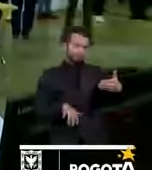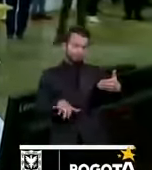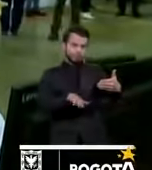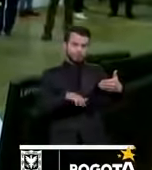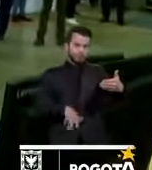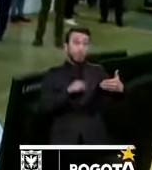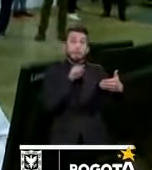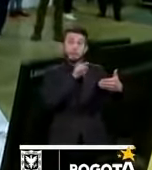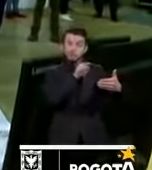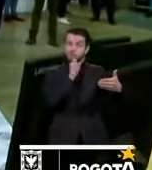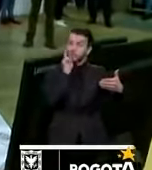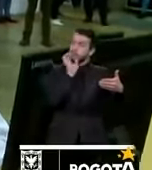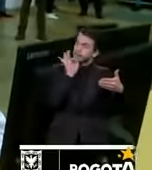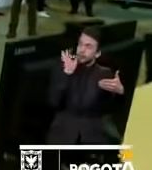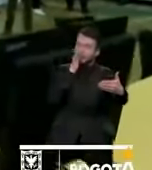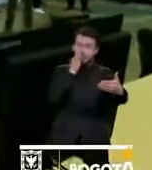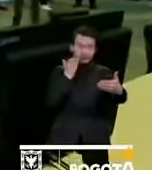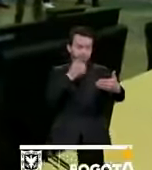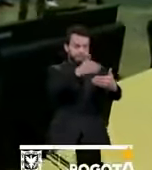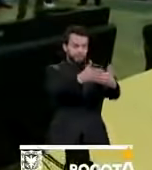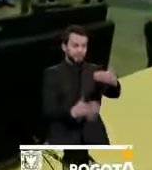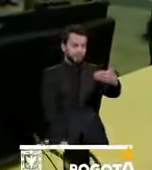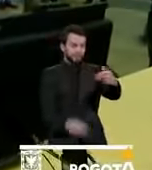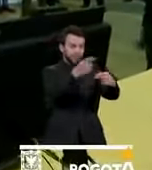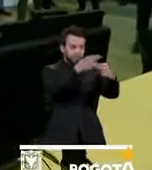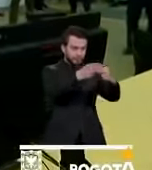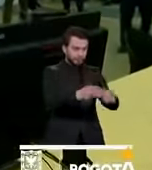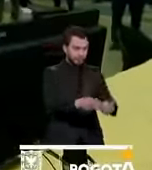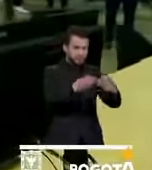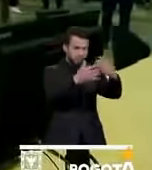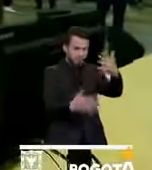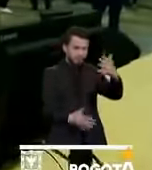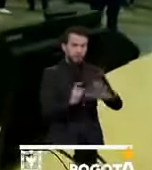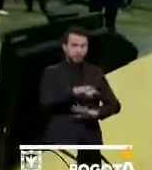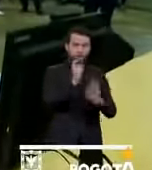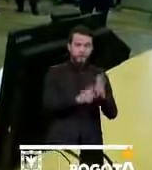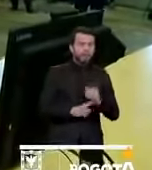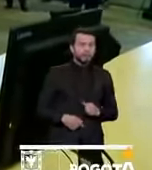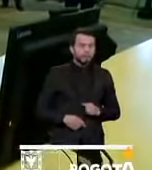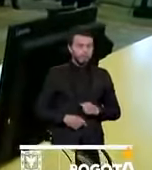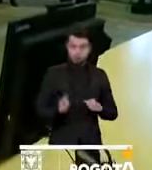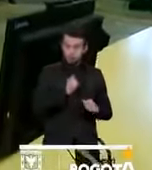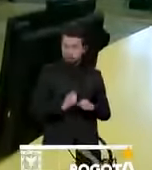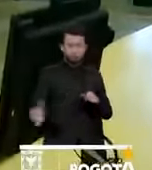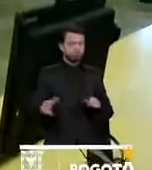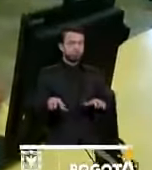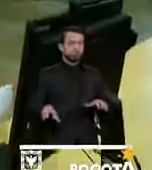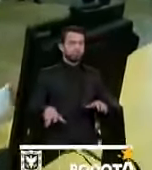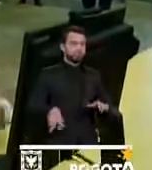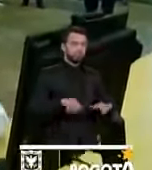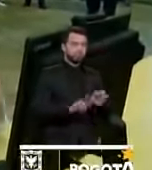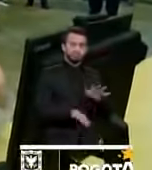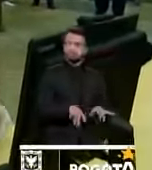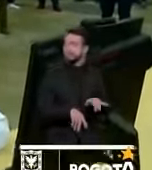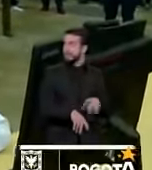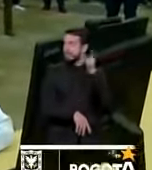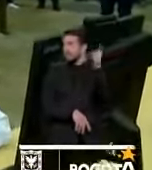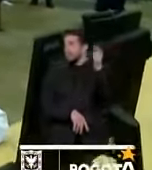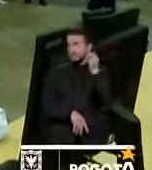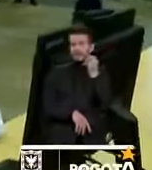Ya ahí yo puedo abrir la historia. Y puedo comenzar pues a escribir. Ahí me aparecen los diagnósticos que tiene y puedo comenzar a